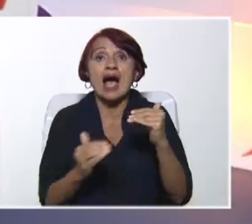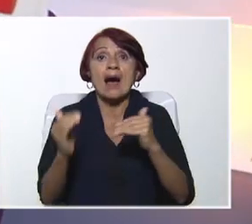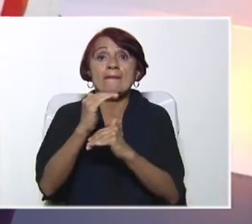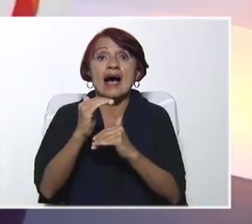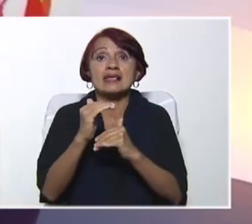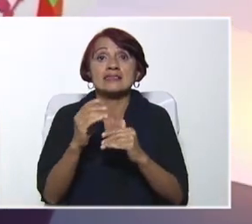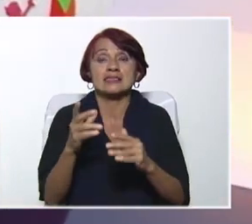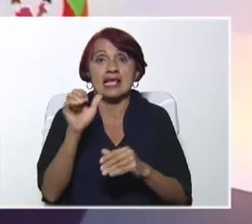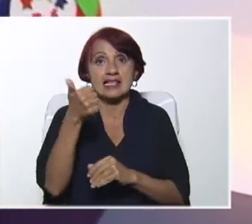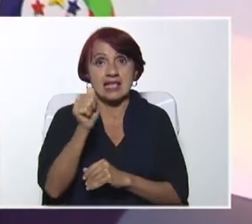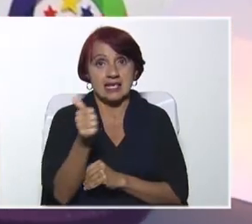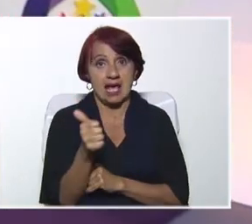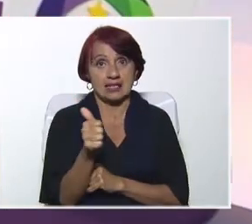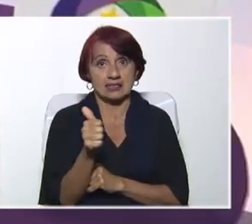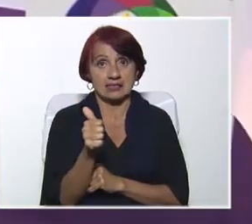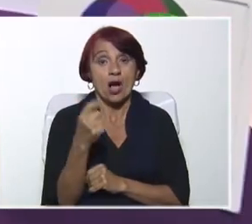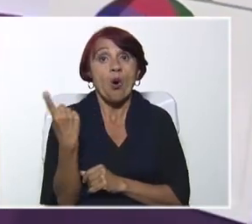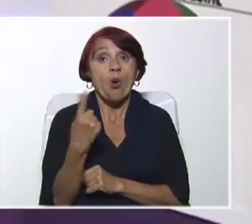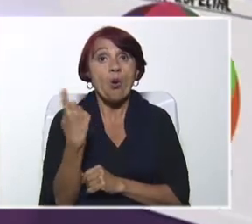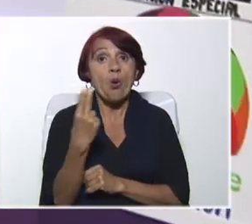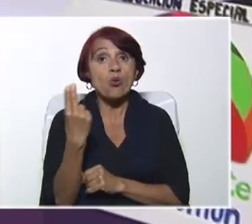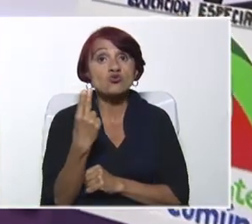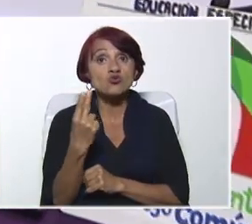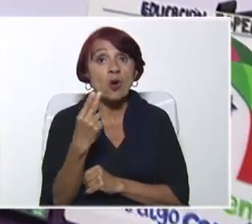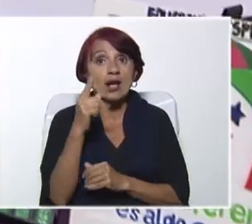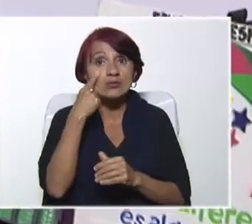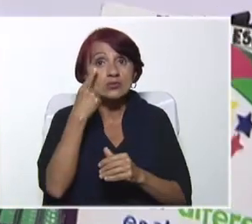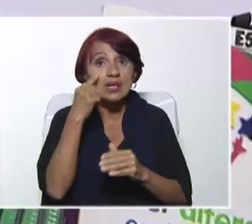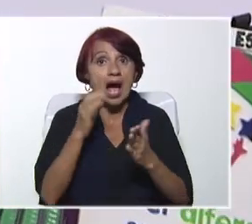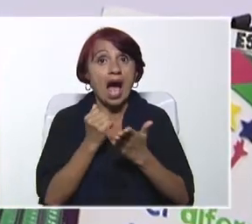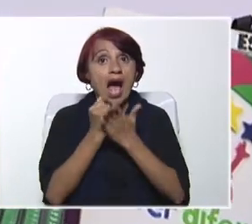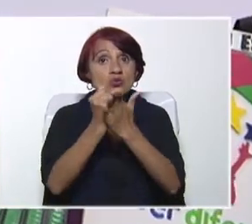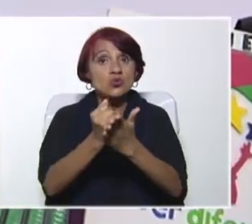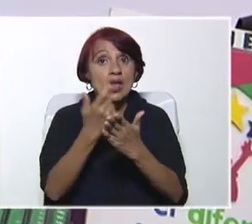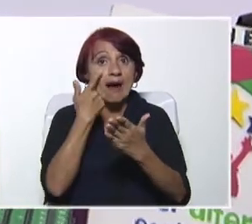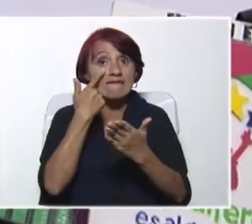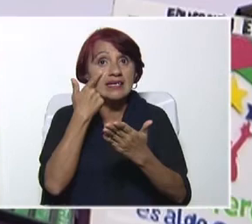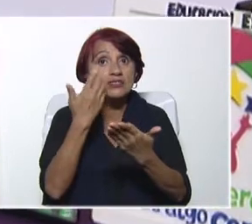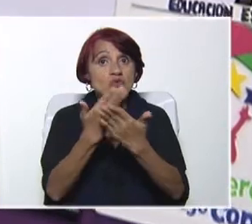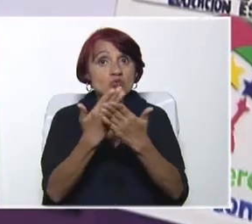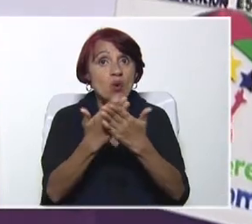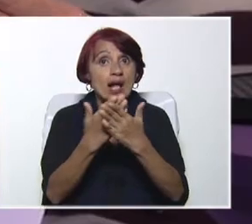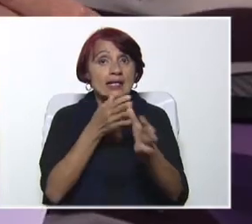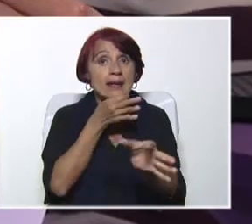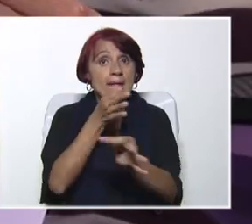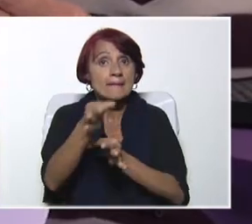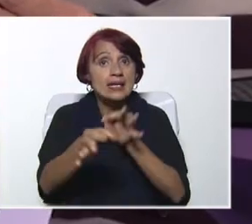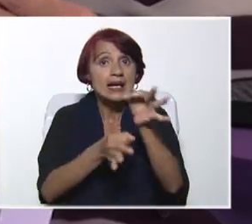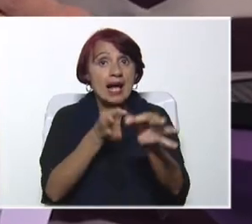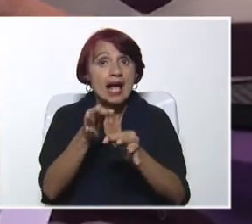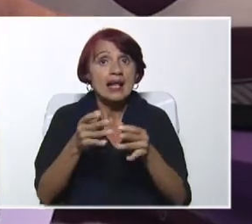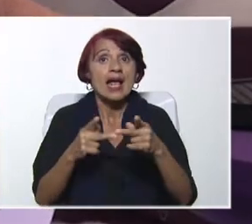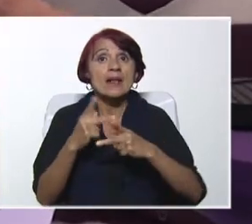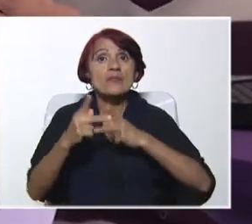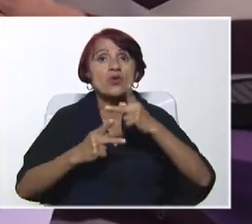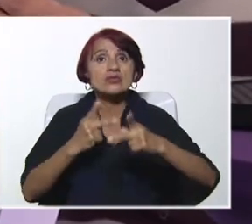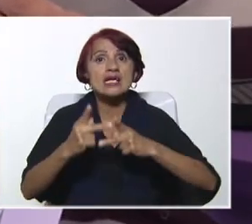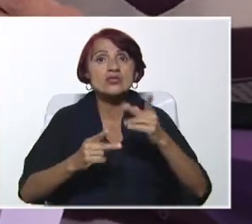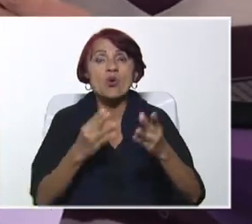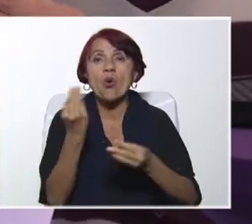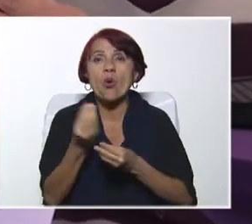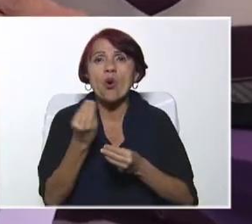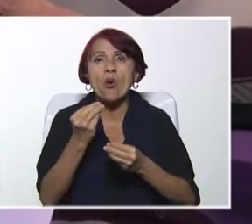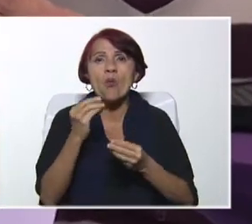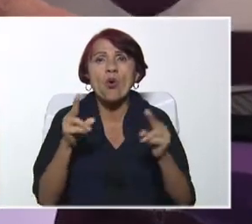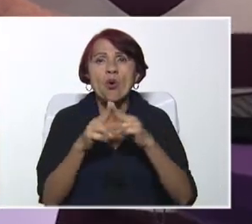hacemos uso de una ayuda visual donde vamos a explicar el proceso para